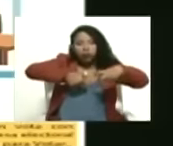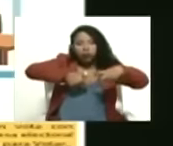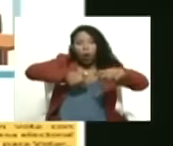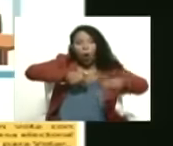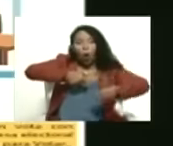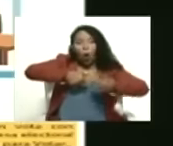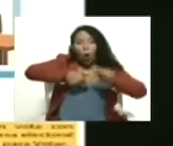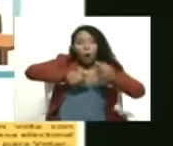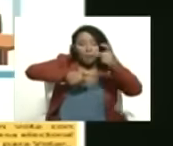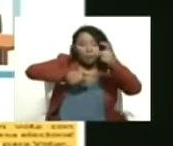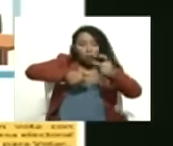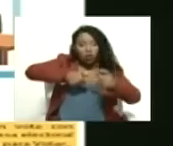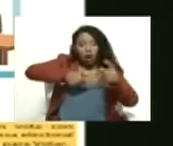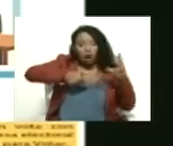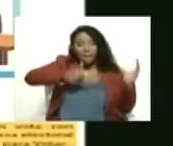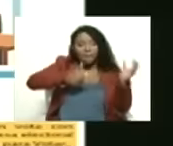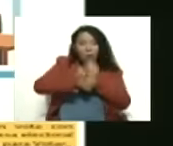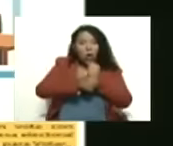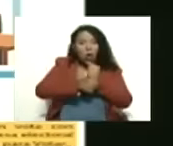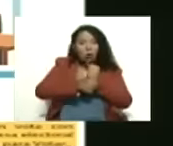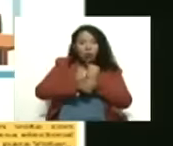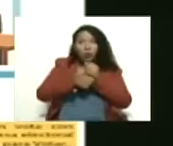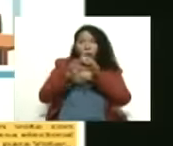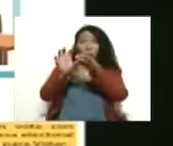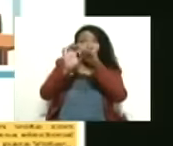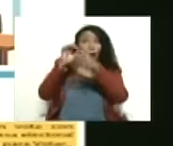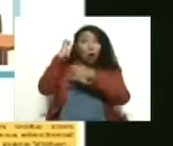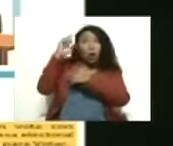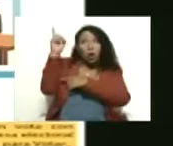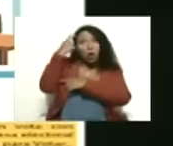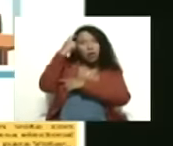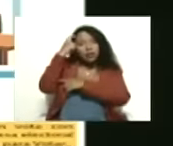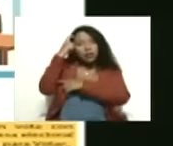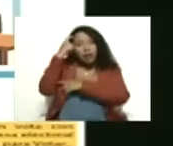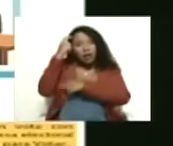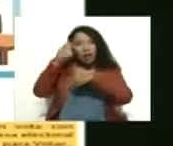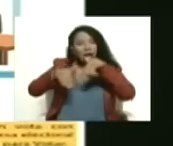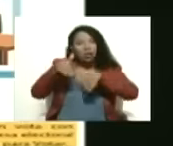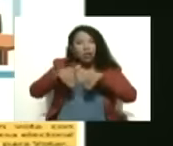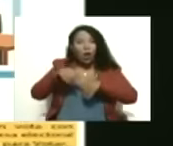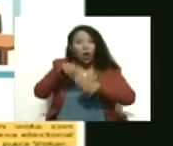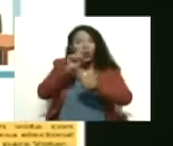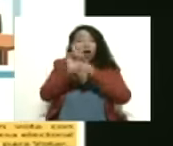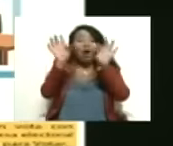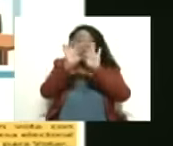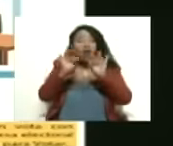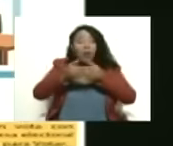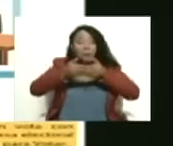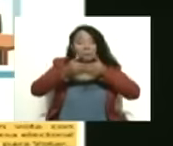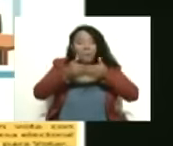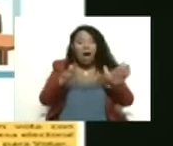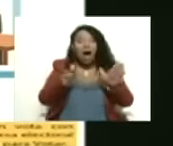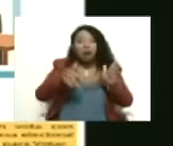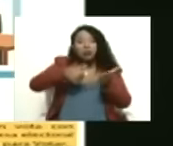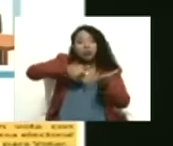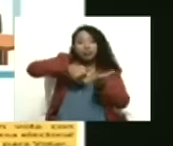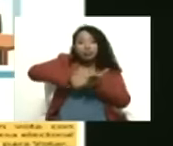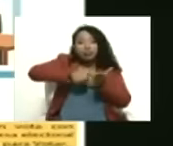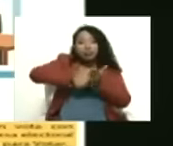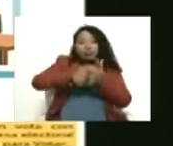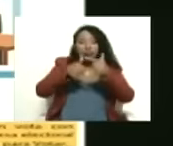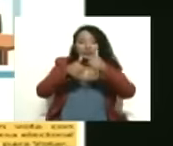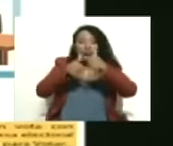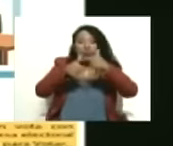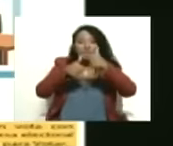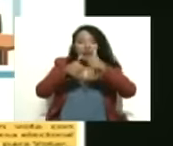Venezuela escuchen Unión Europea que no saben hacer elecciones el único mecanismo para desbloquear la máquina de votación es con la huella dactilar de